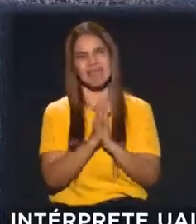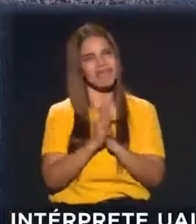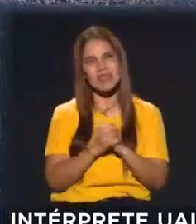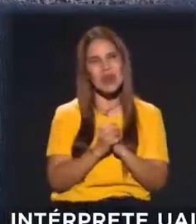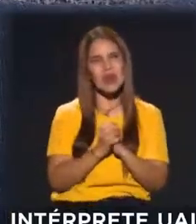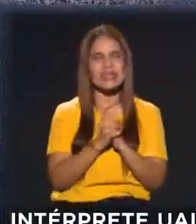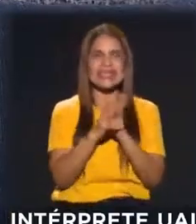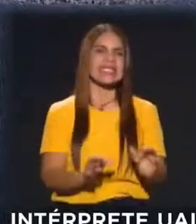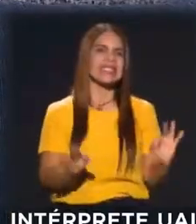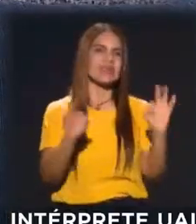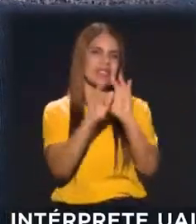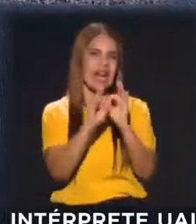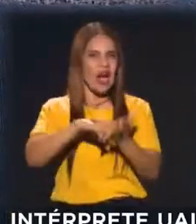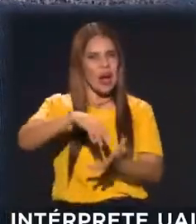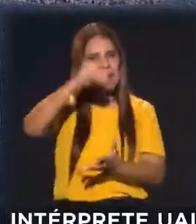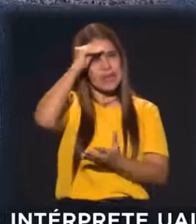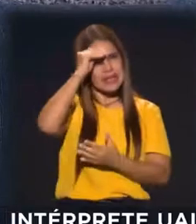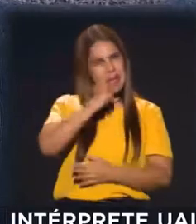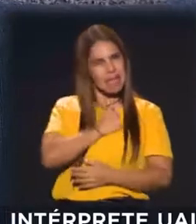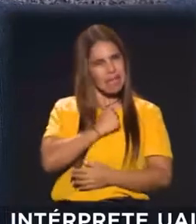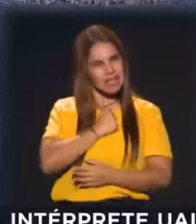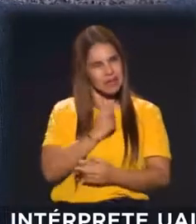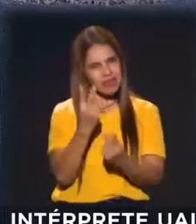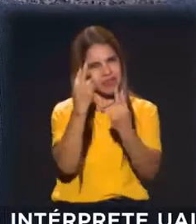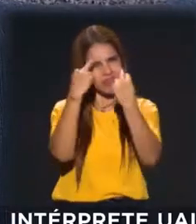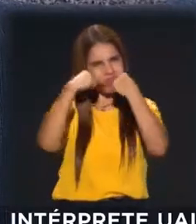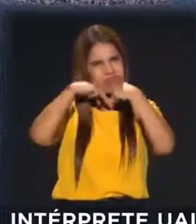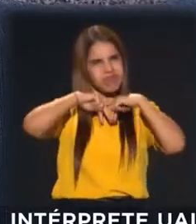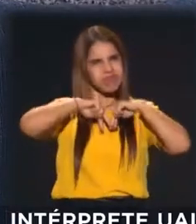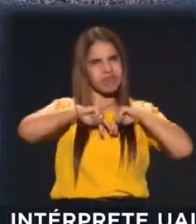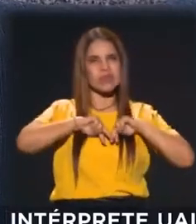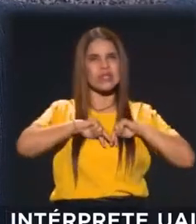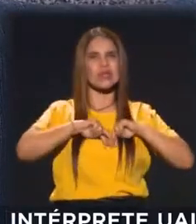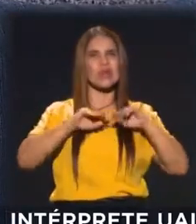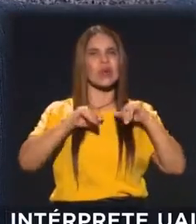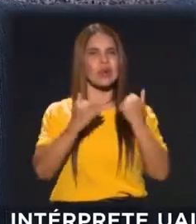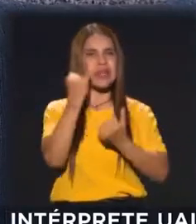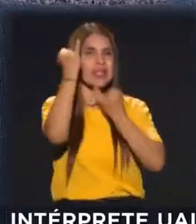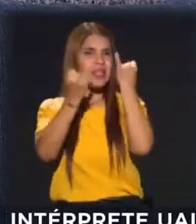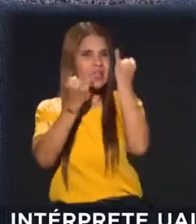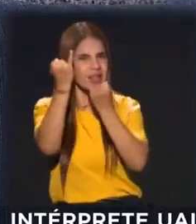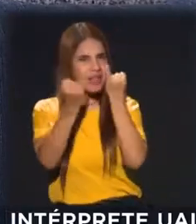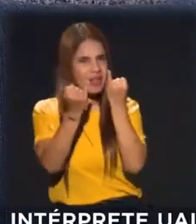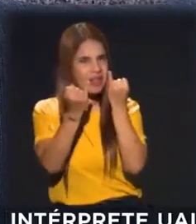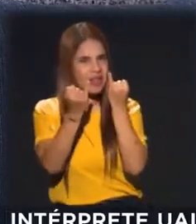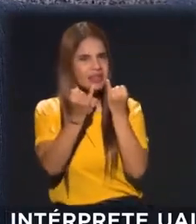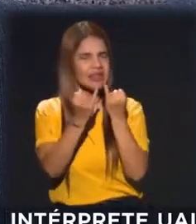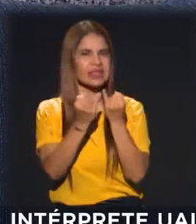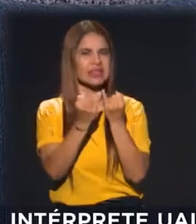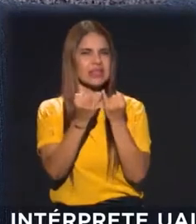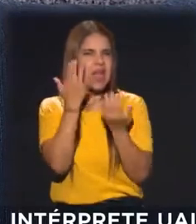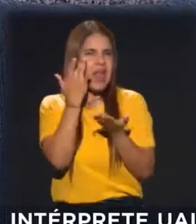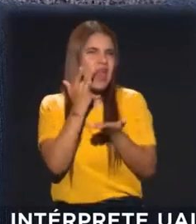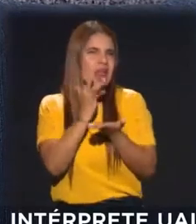etcétera. Démonos el regalo de aprender a pensar. Y solamente podemos aprender a pensar con ideas centrales, sanas